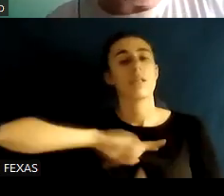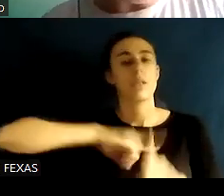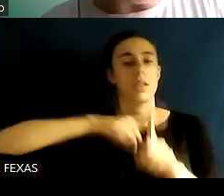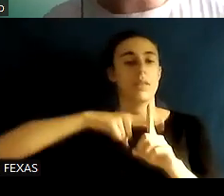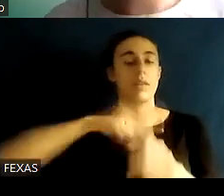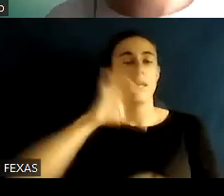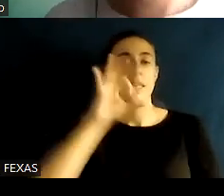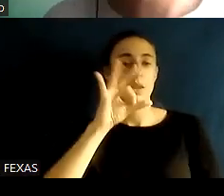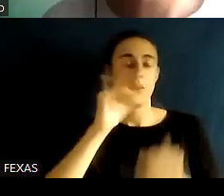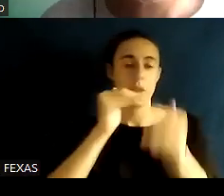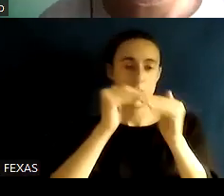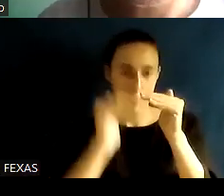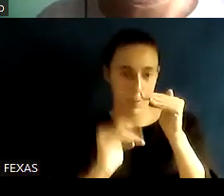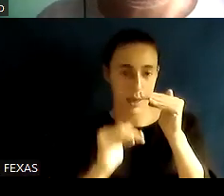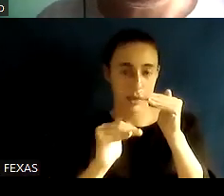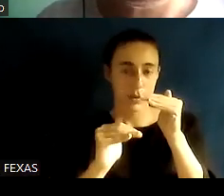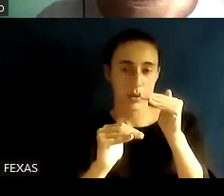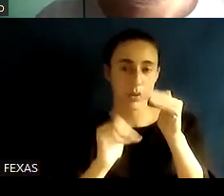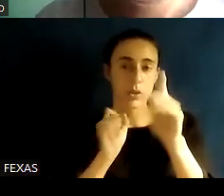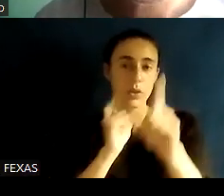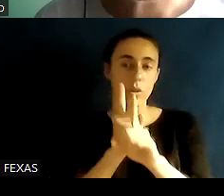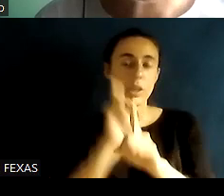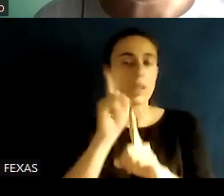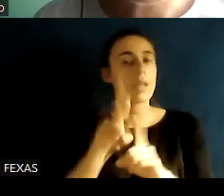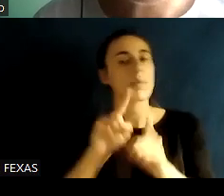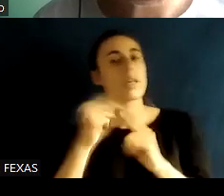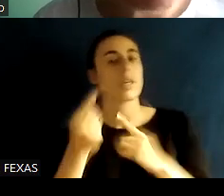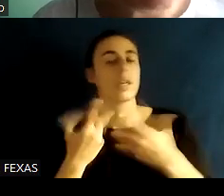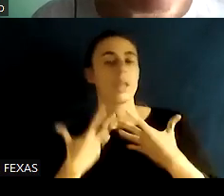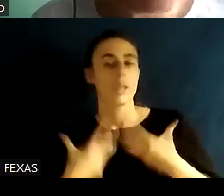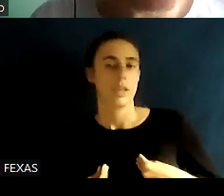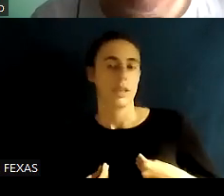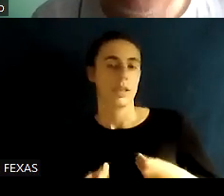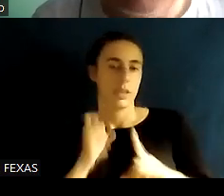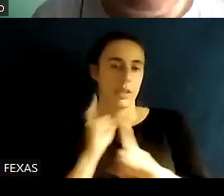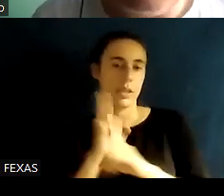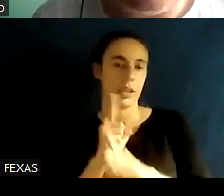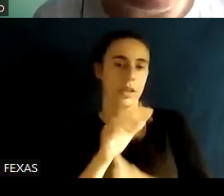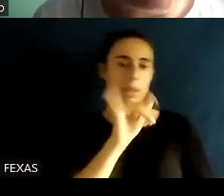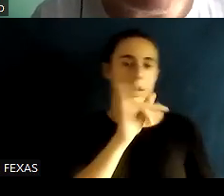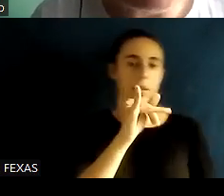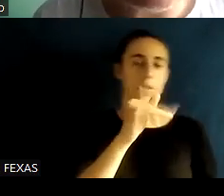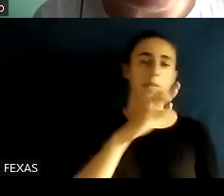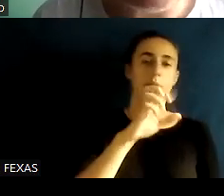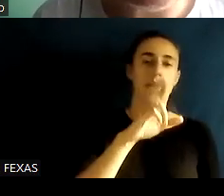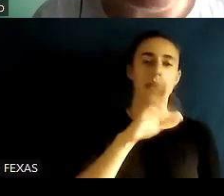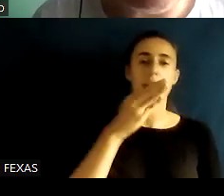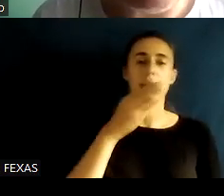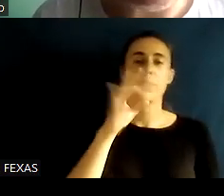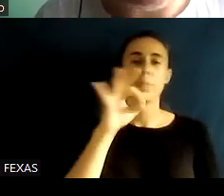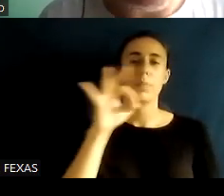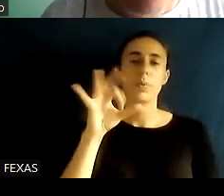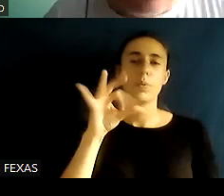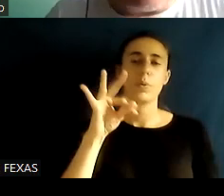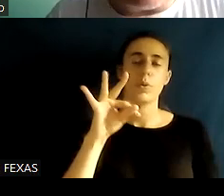serotonina y, por ende, un estado depresivo. Y la fibra, el Fiber Boost, es esencial también para tener una microbiota